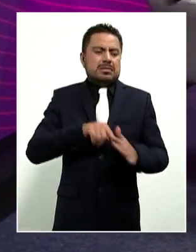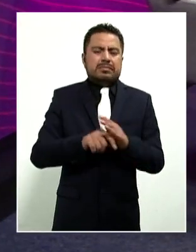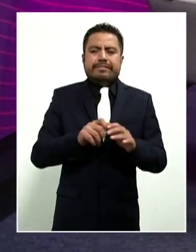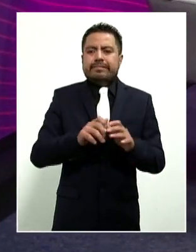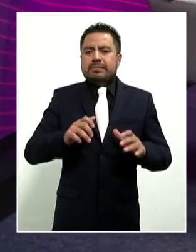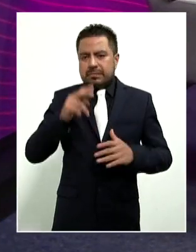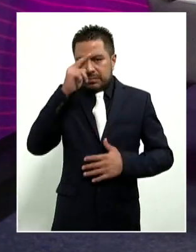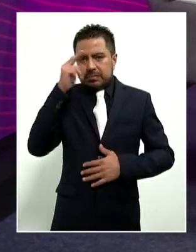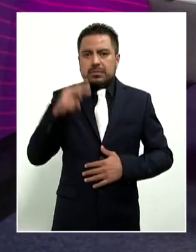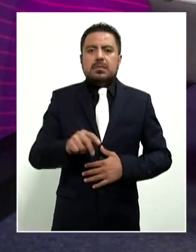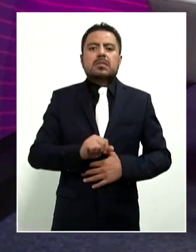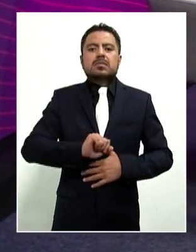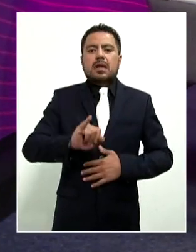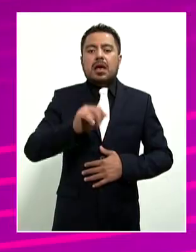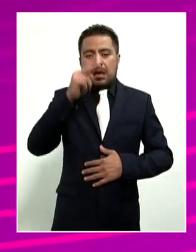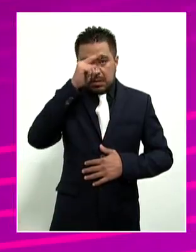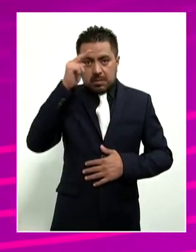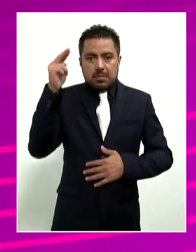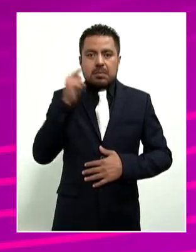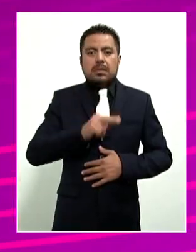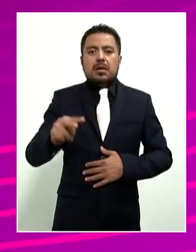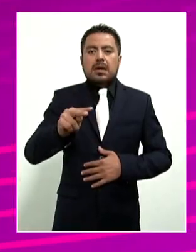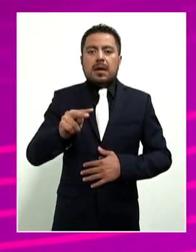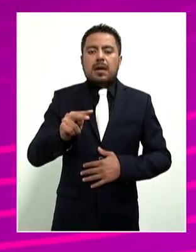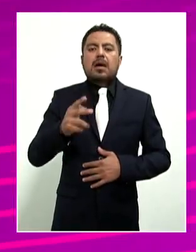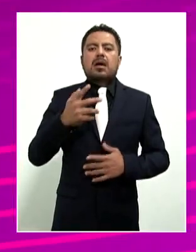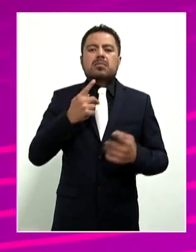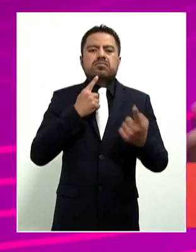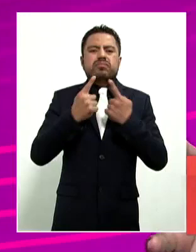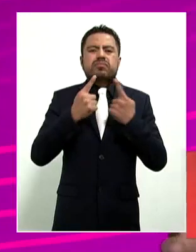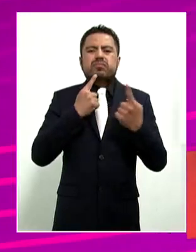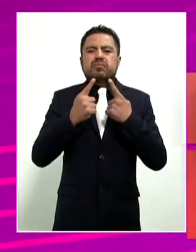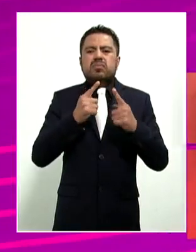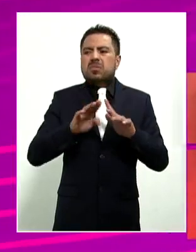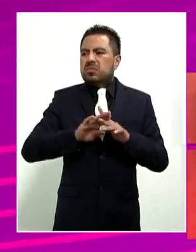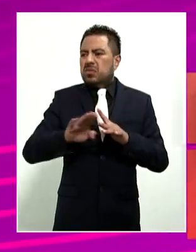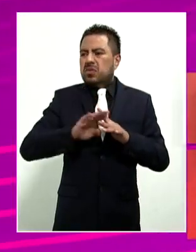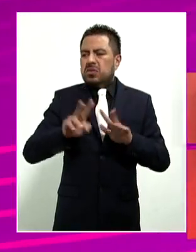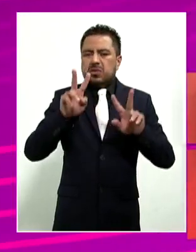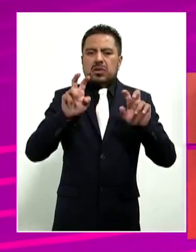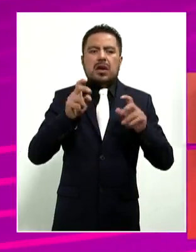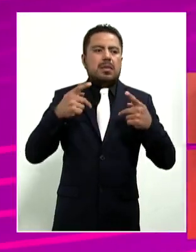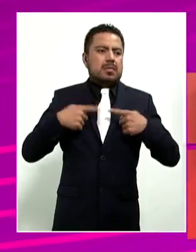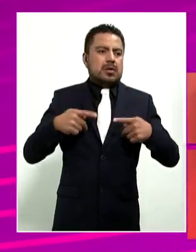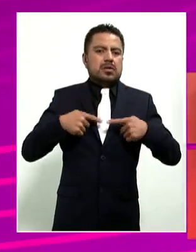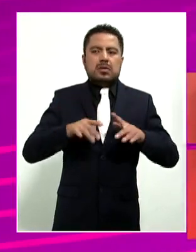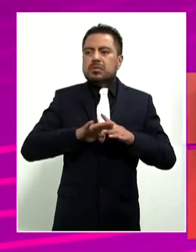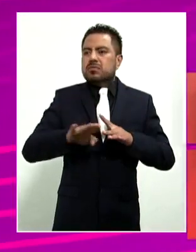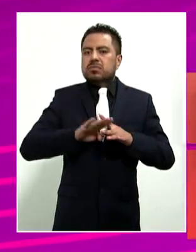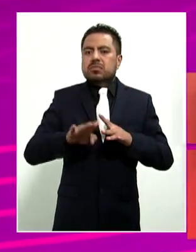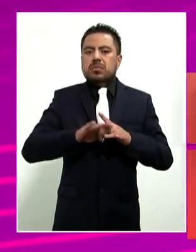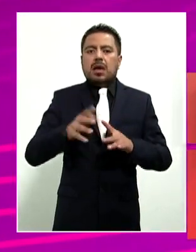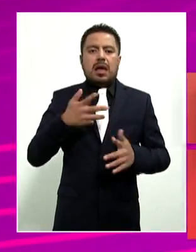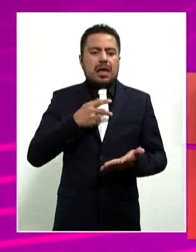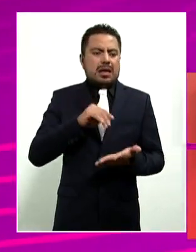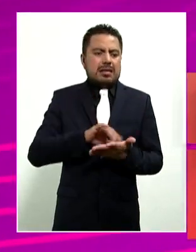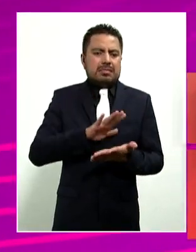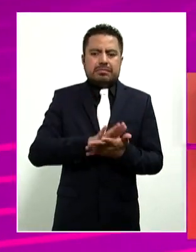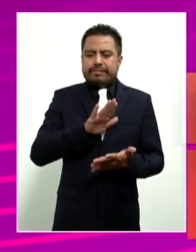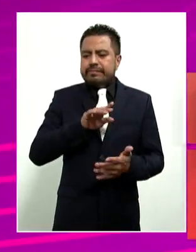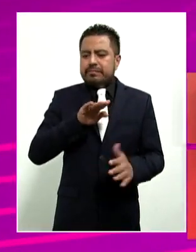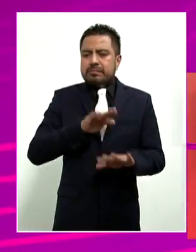migración en México, ¿no? Sí, en efecto, en México el discurso sobre migración y personas migrantes está muy